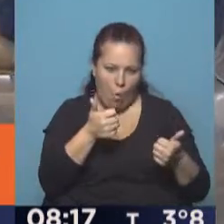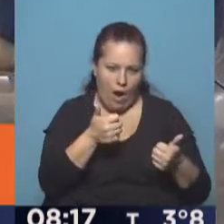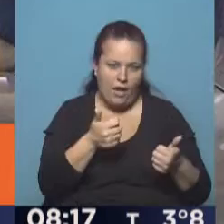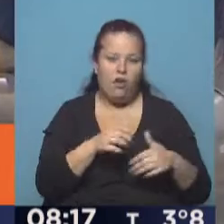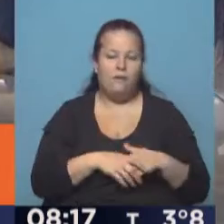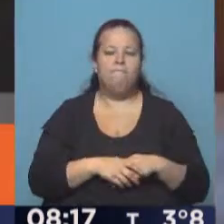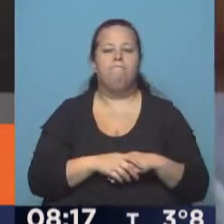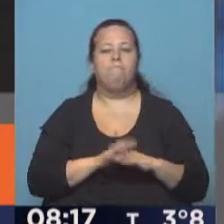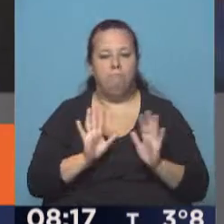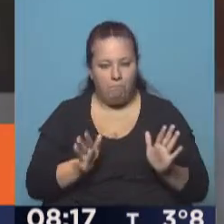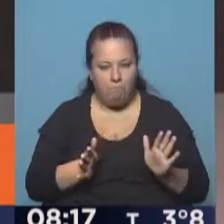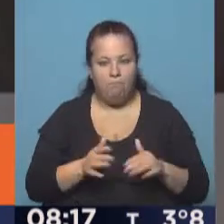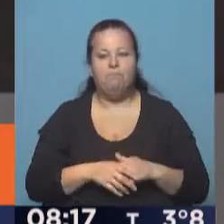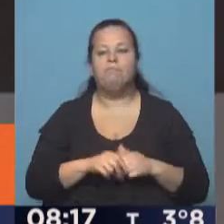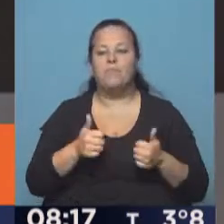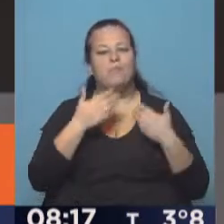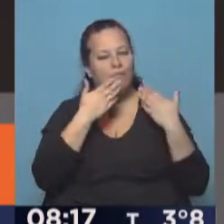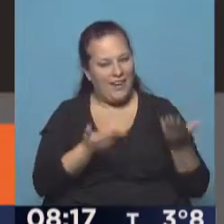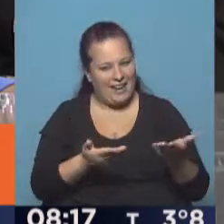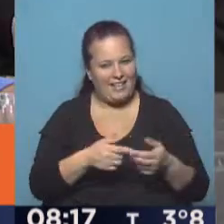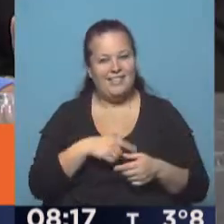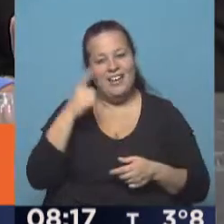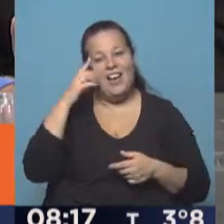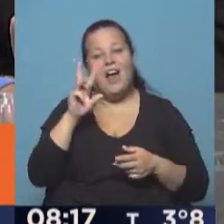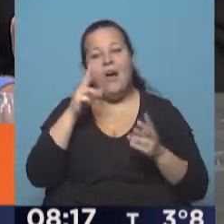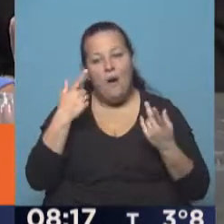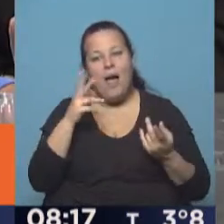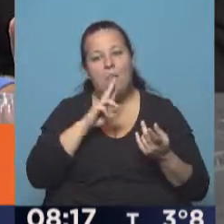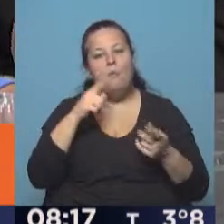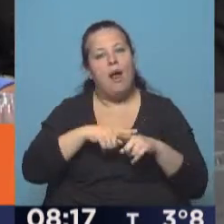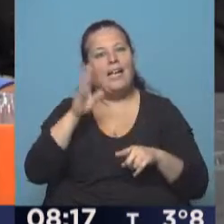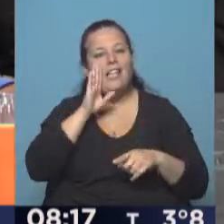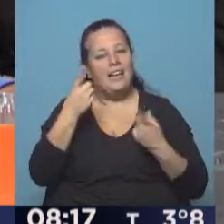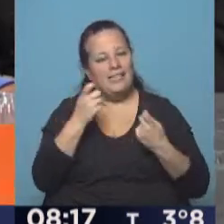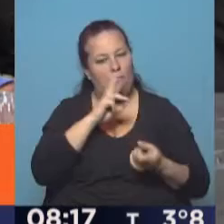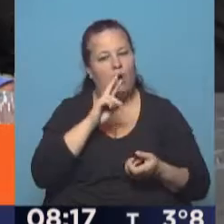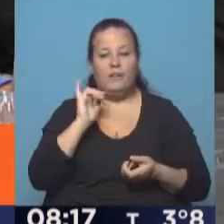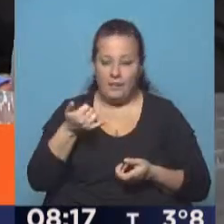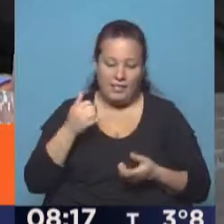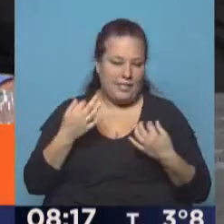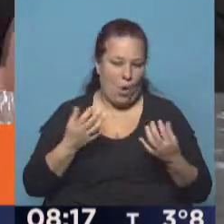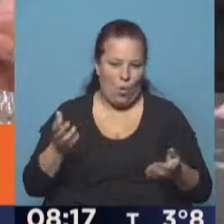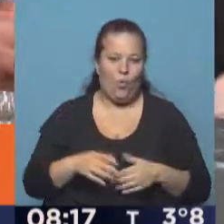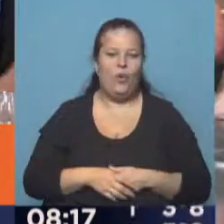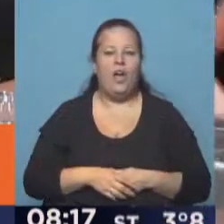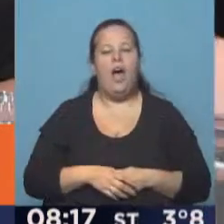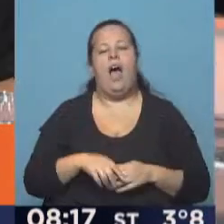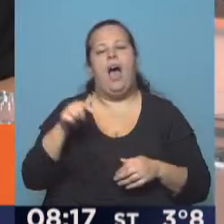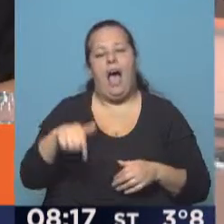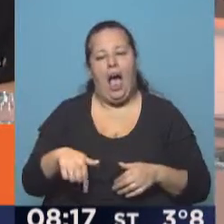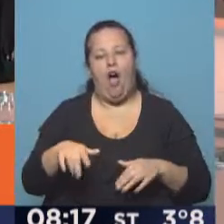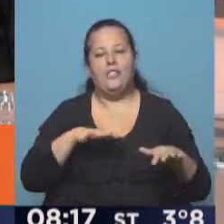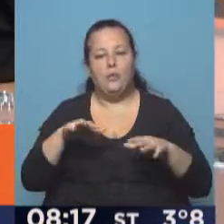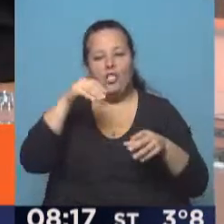No. Bien, Sí, Gerard, le muchas vendría gracias. una mirada de mujer, ¿no? A la política norteamericana, ¿no? Está Sí, bien. seguro. Ahora con la